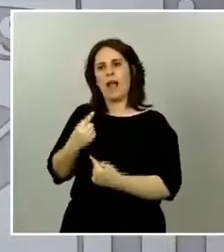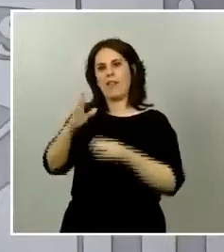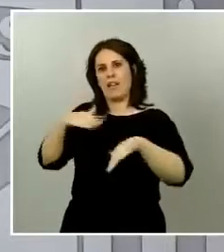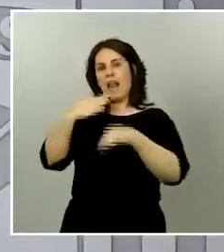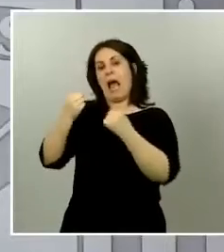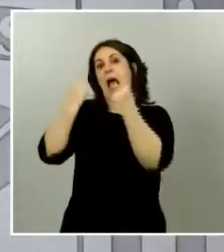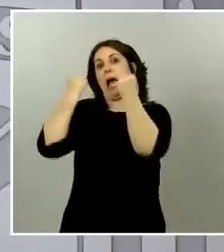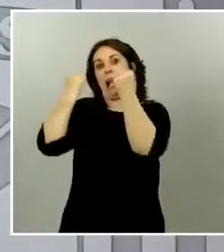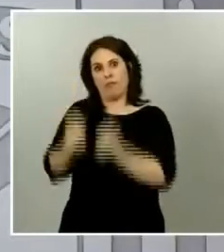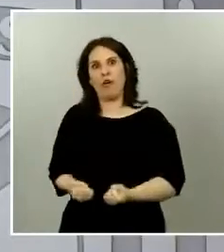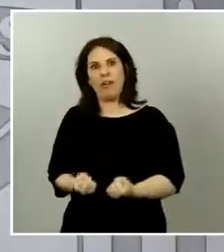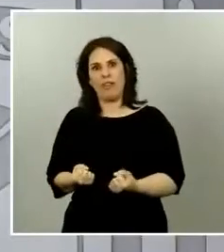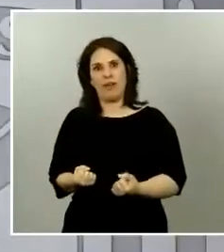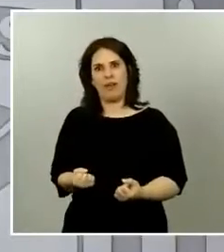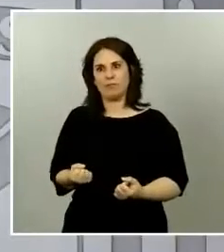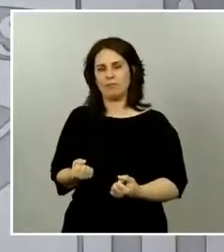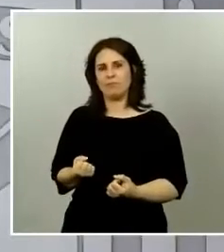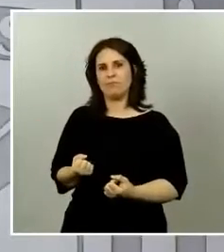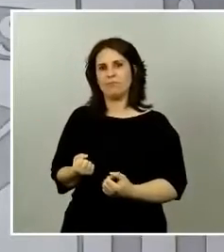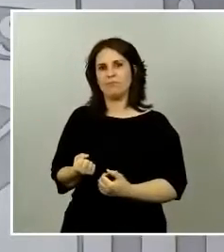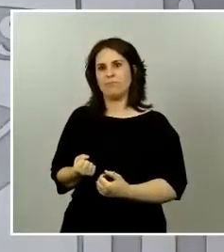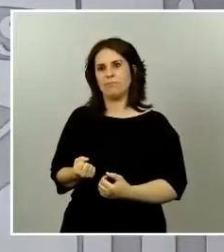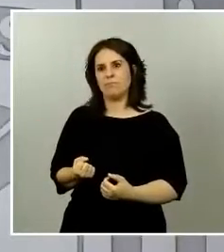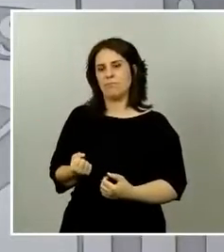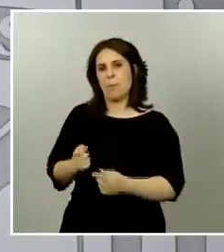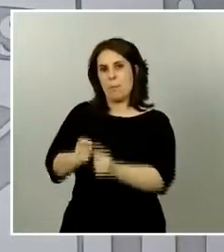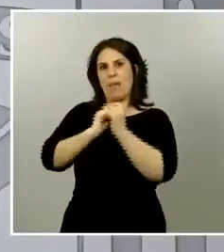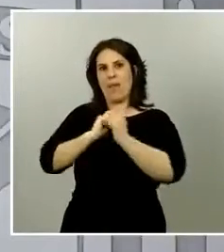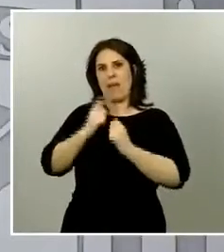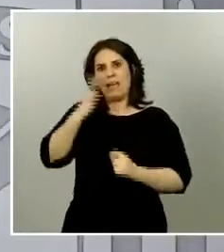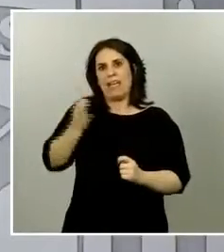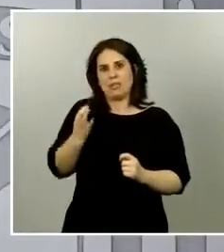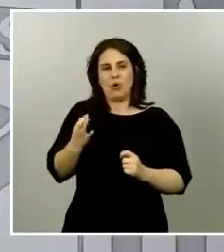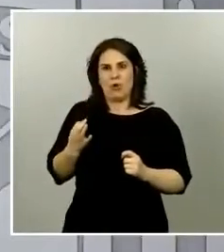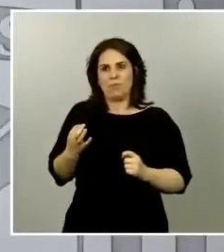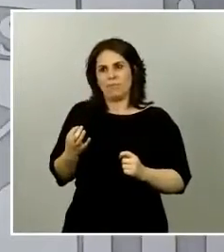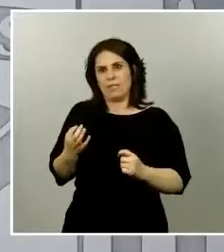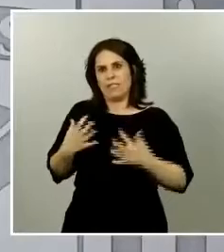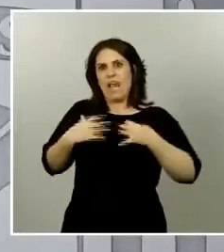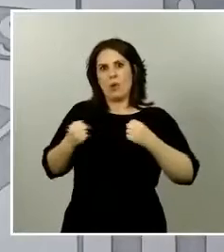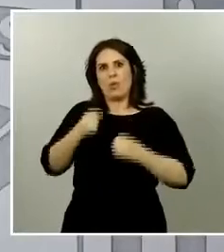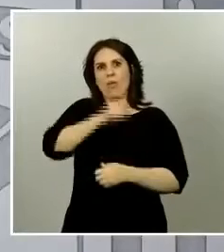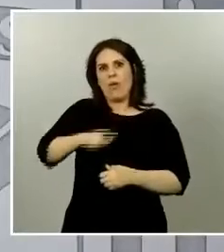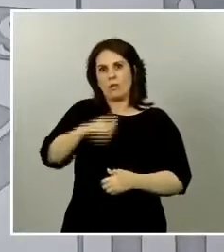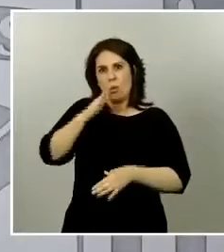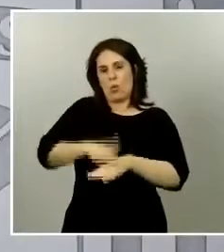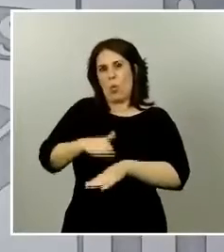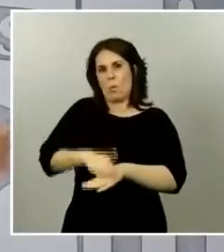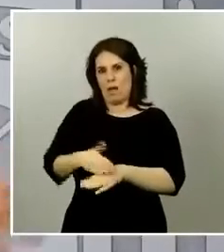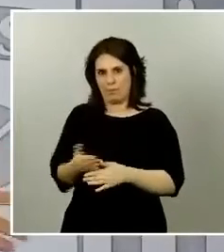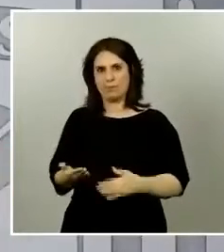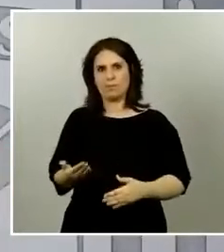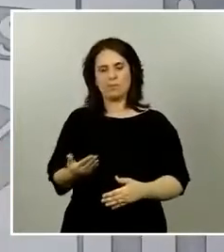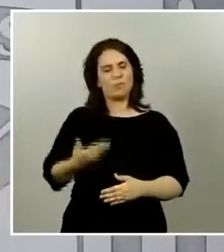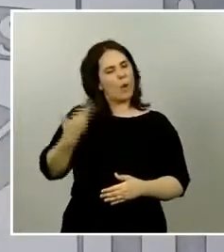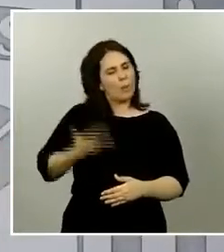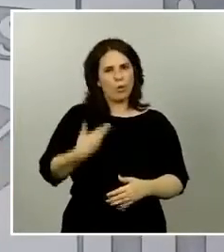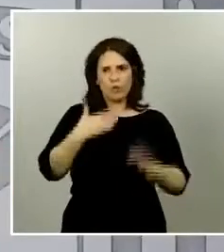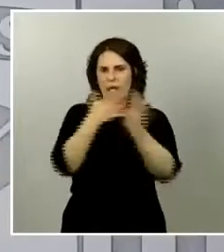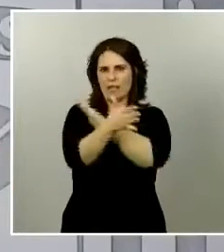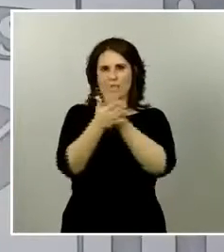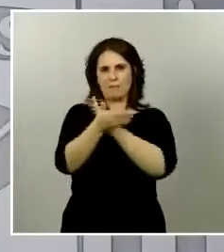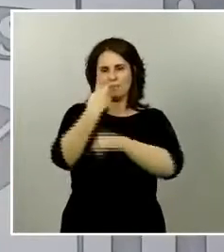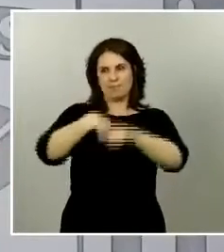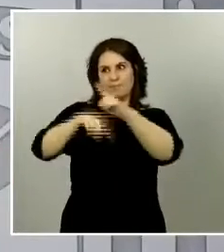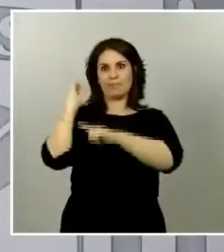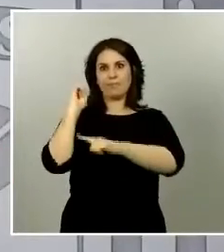visto obligado a abocarse, a llevar, después de que estaba en riesgo ni más ni menos que la salud de los ciudadanos. Y